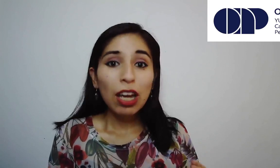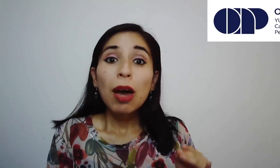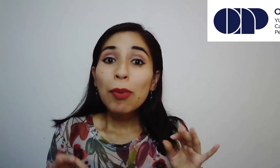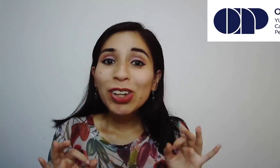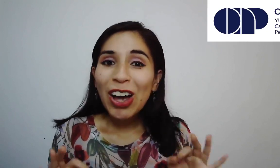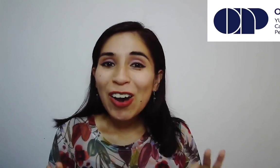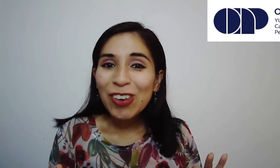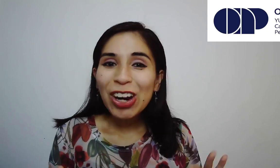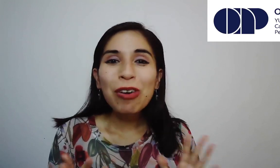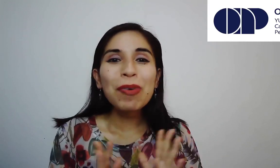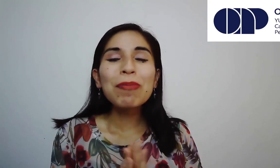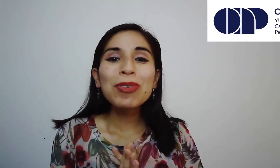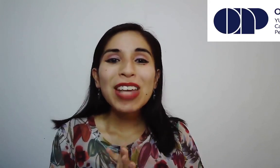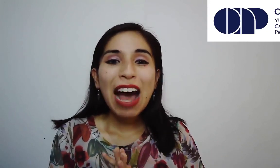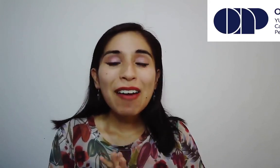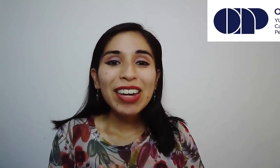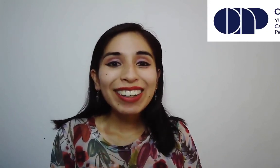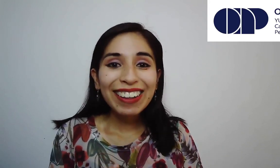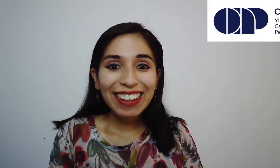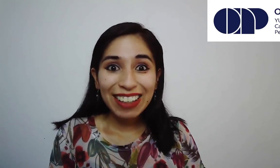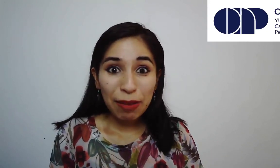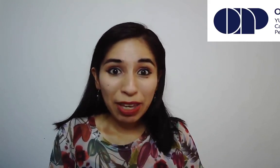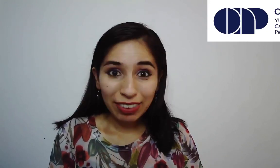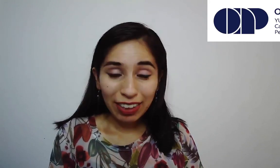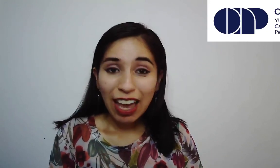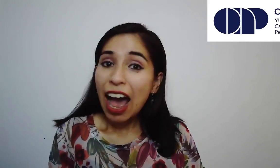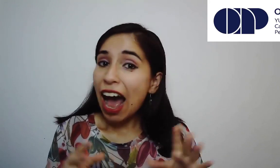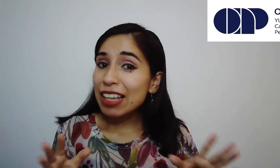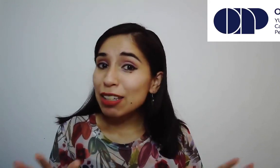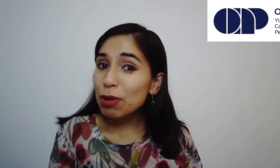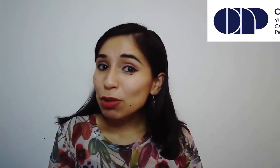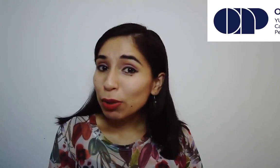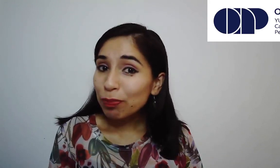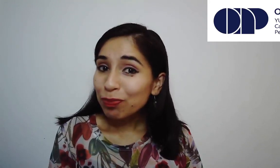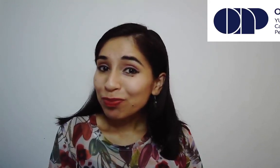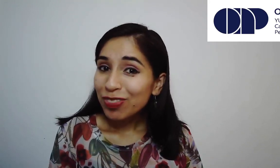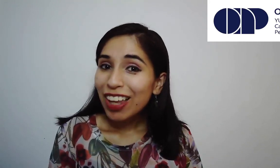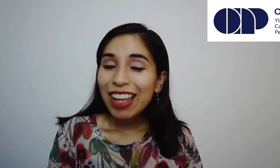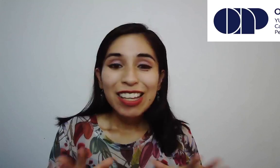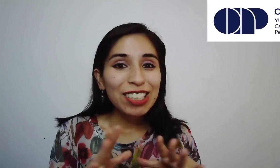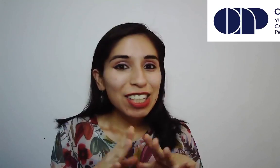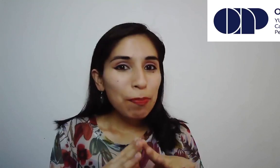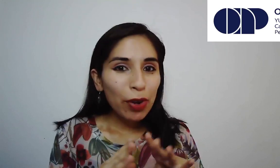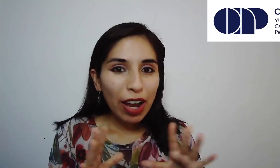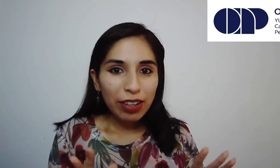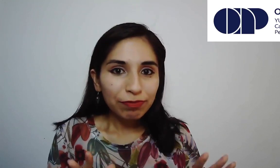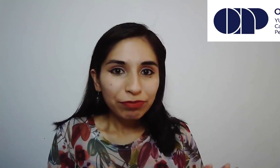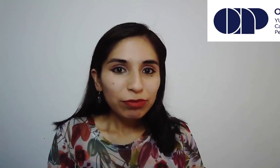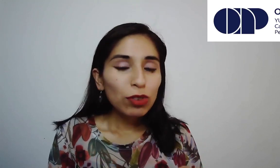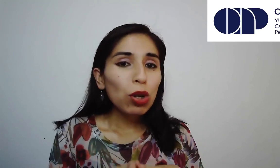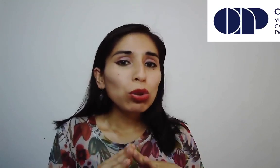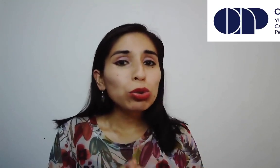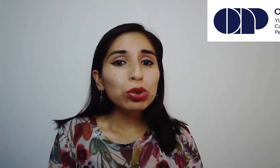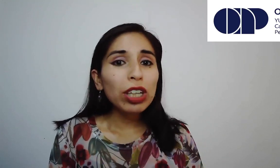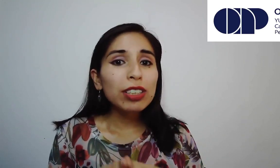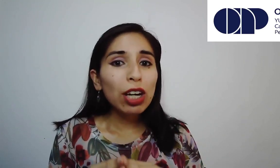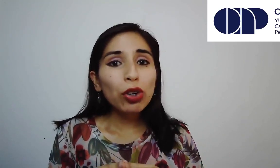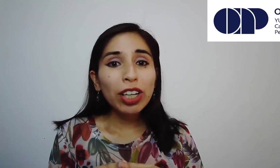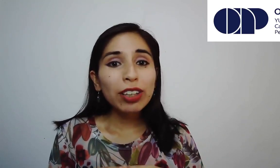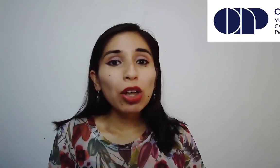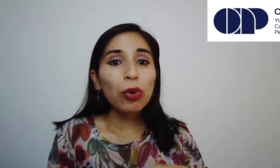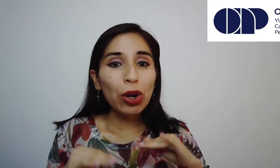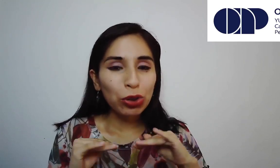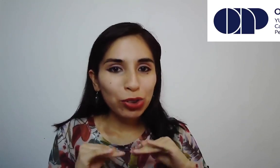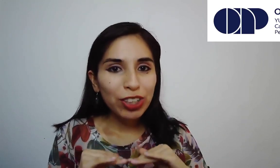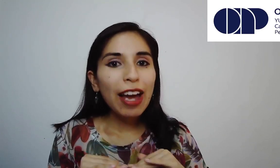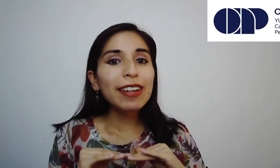preocupen porque ahora lo vamos a ver detenidamente así mismo si por ahí usted se ha